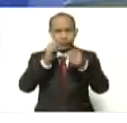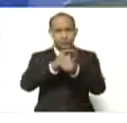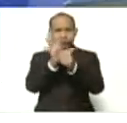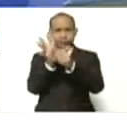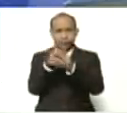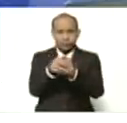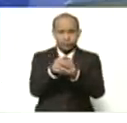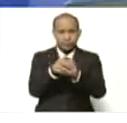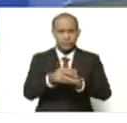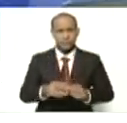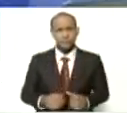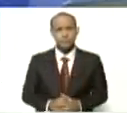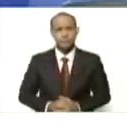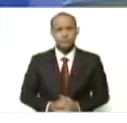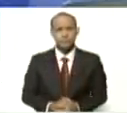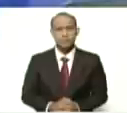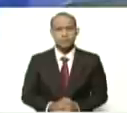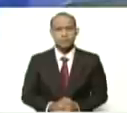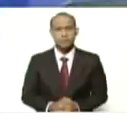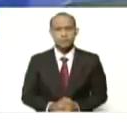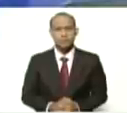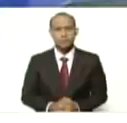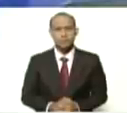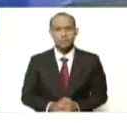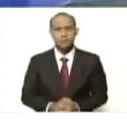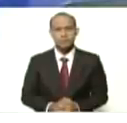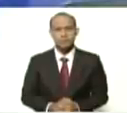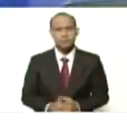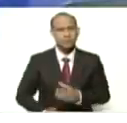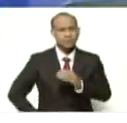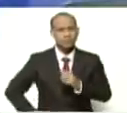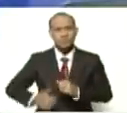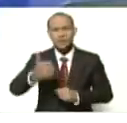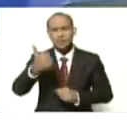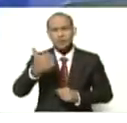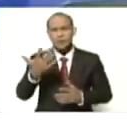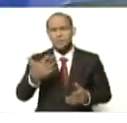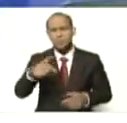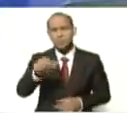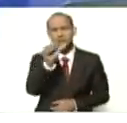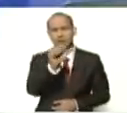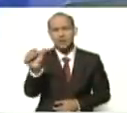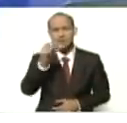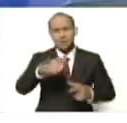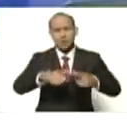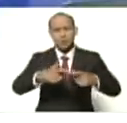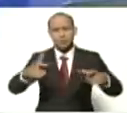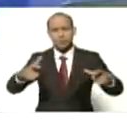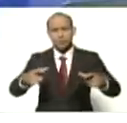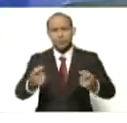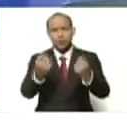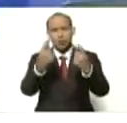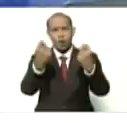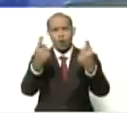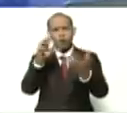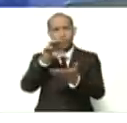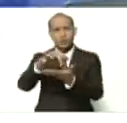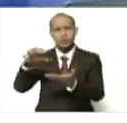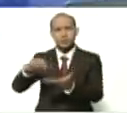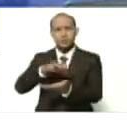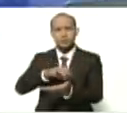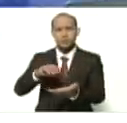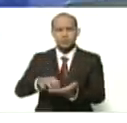difusión la mayor aquí dice esta semana tuvieron crecimiento 11 entidad